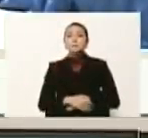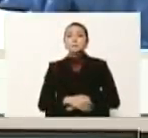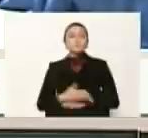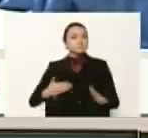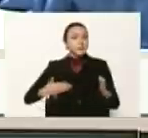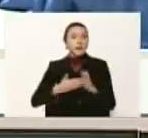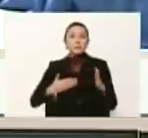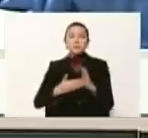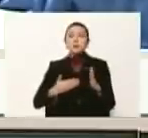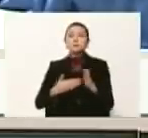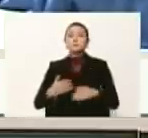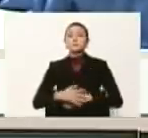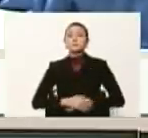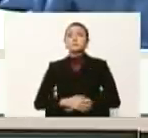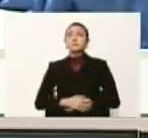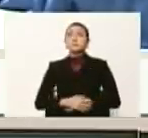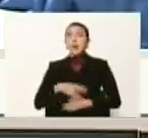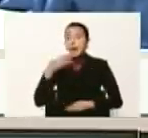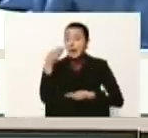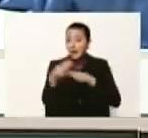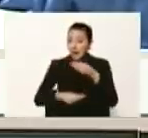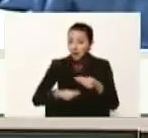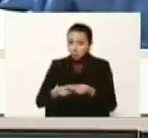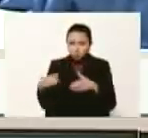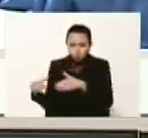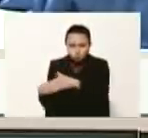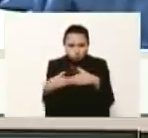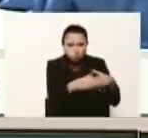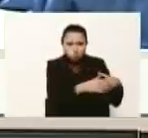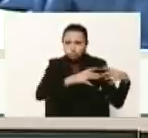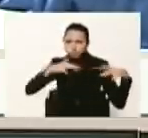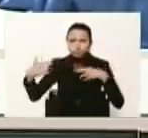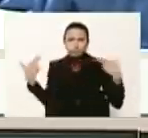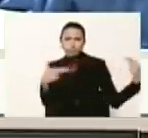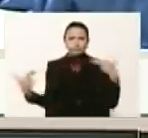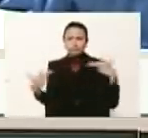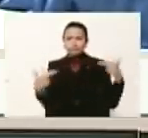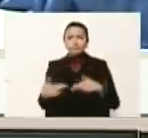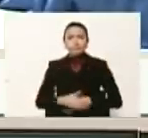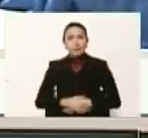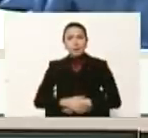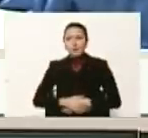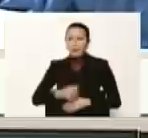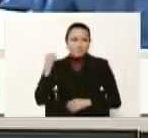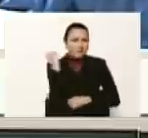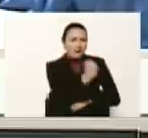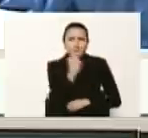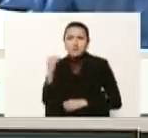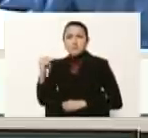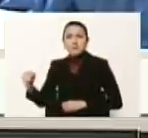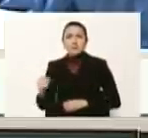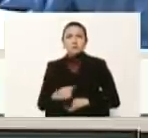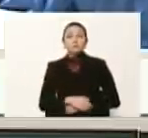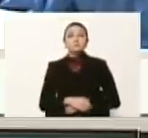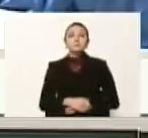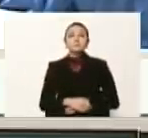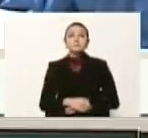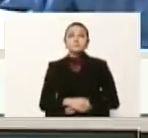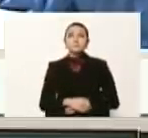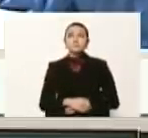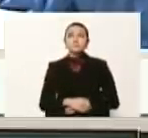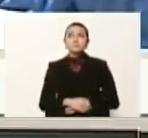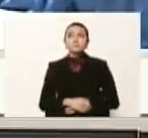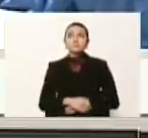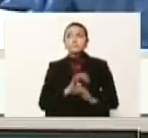Venezuela, las acciones de estos grupos armados, violentos, criminales, asesinos, que